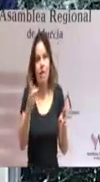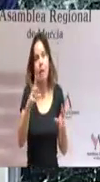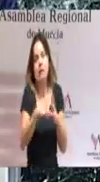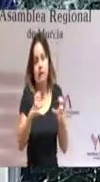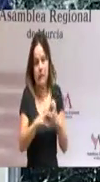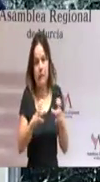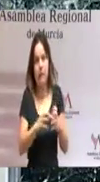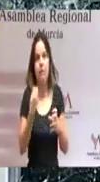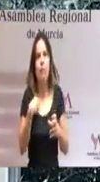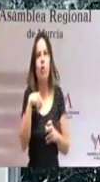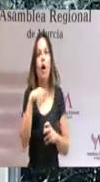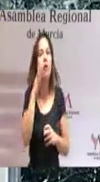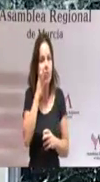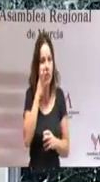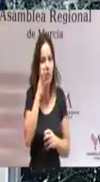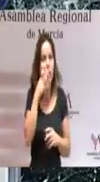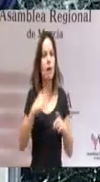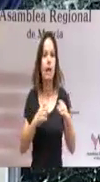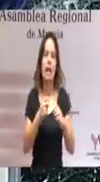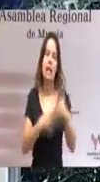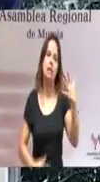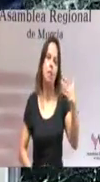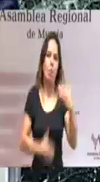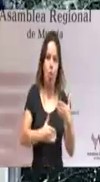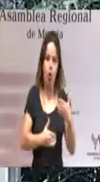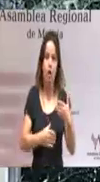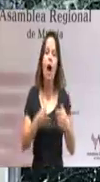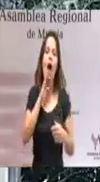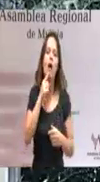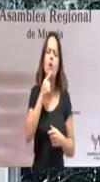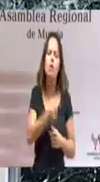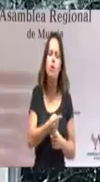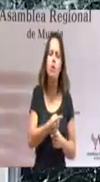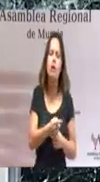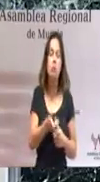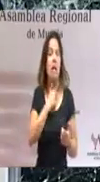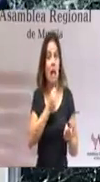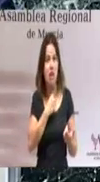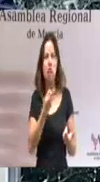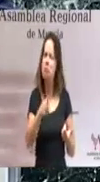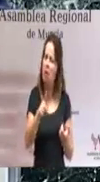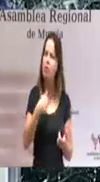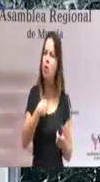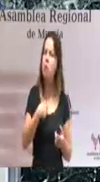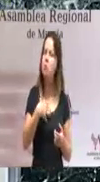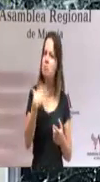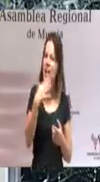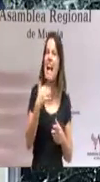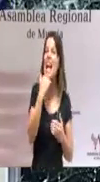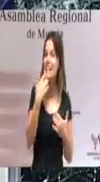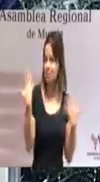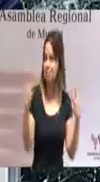deseamos que de verdad se reduzcan. Ha dicho usted, tono gracioso, además me he reído, está a punto de